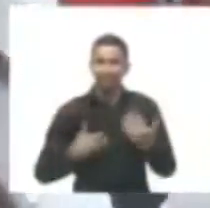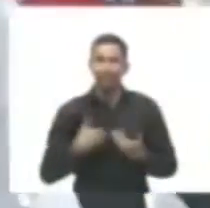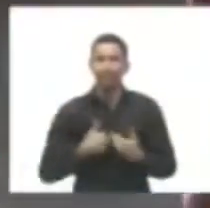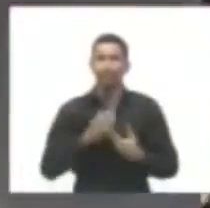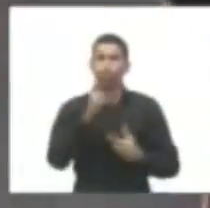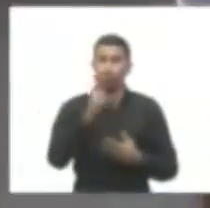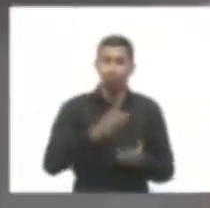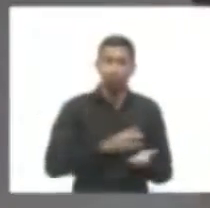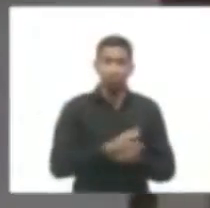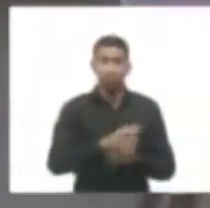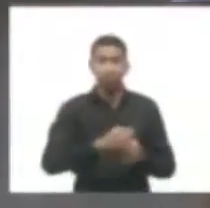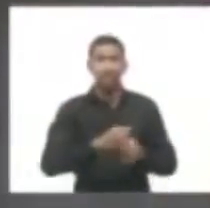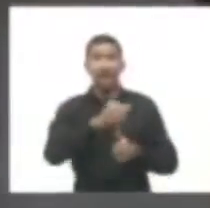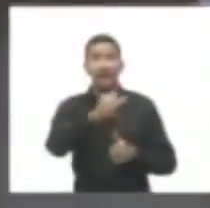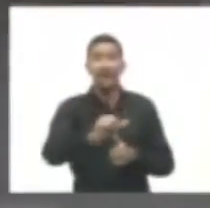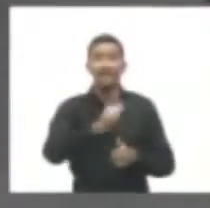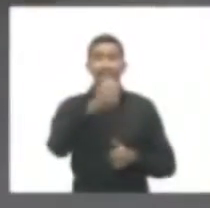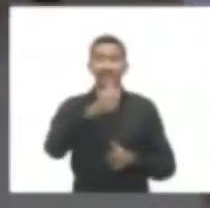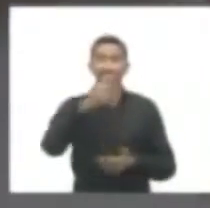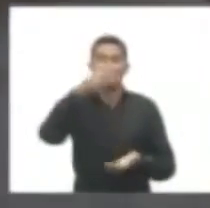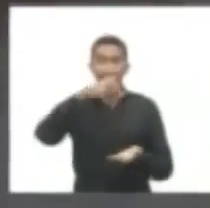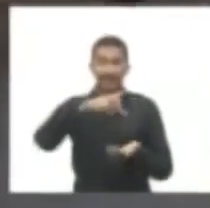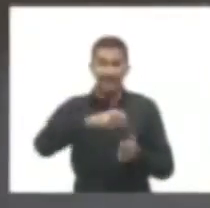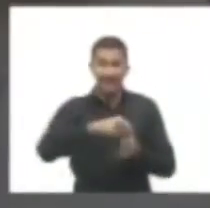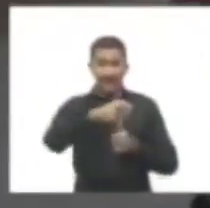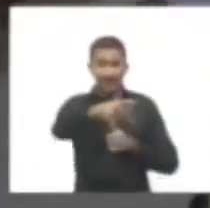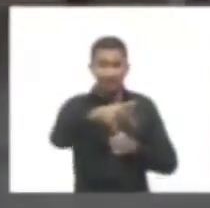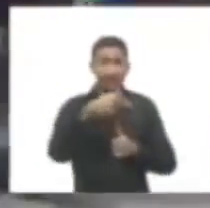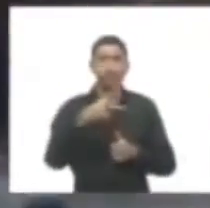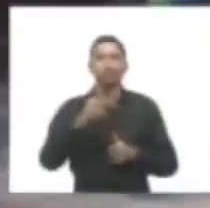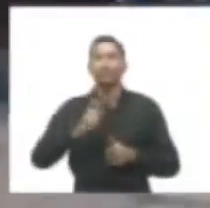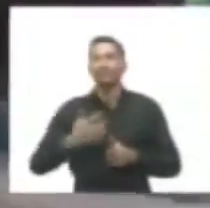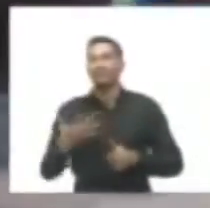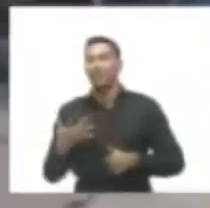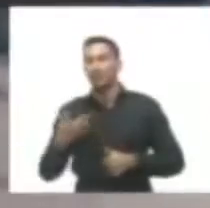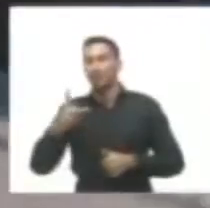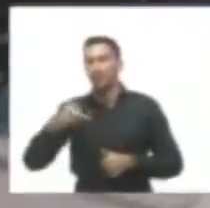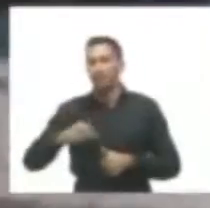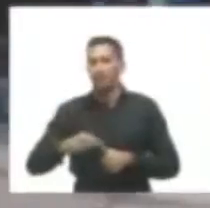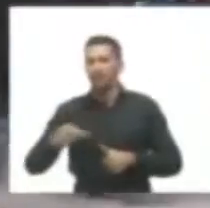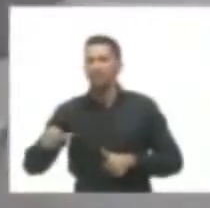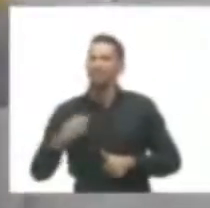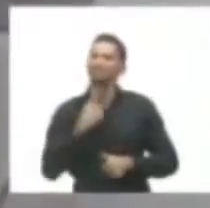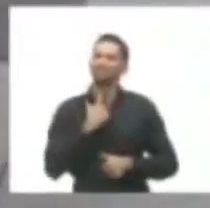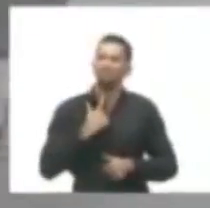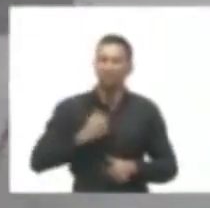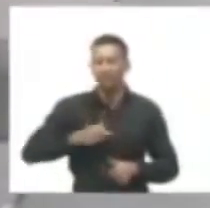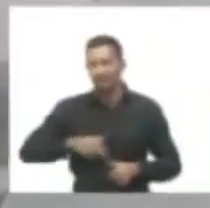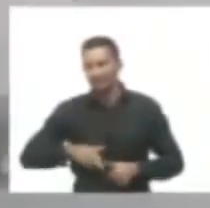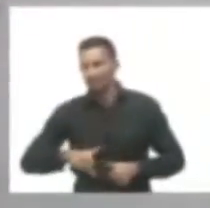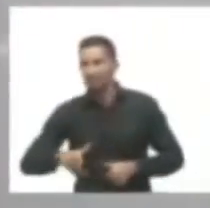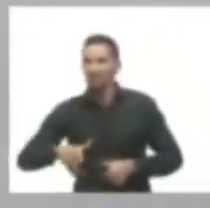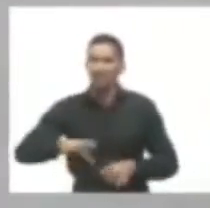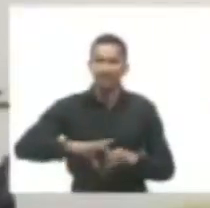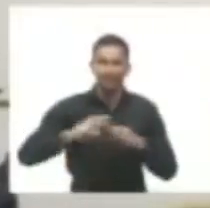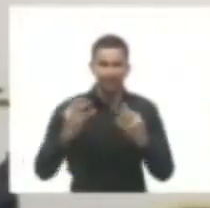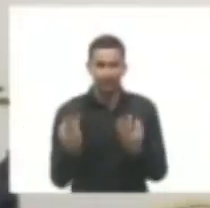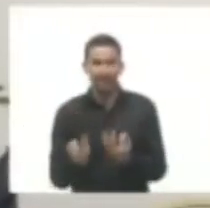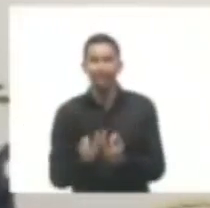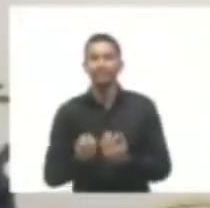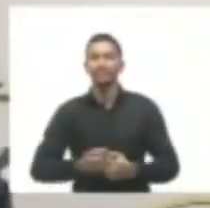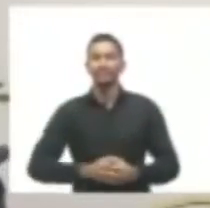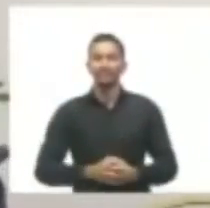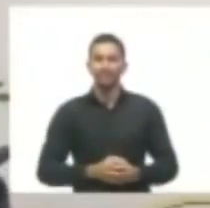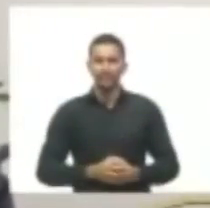recorridos, el de 10 kilómetros para los más deportistas y la de 5 kilómetros para quienes optan por caminar en compañía de la familia. La gente